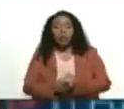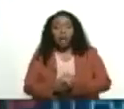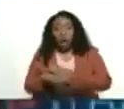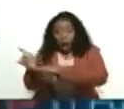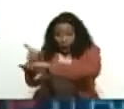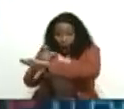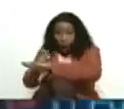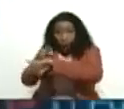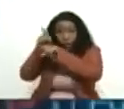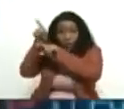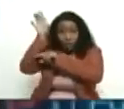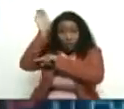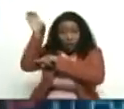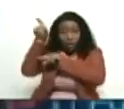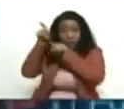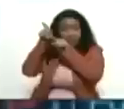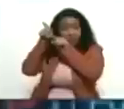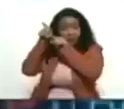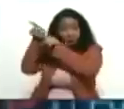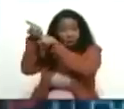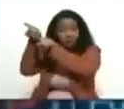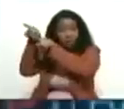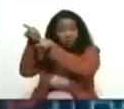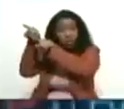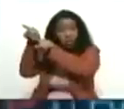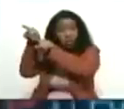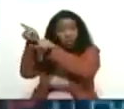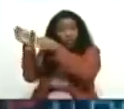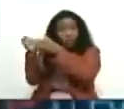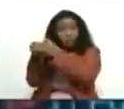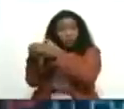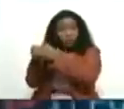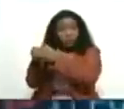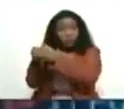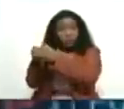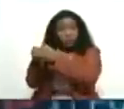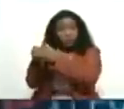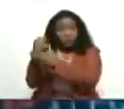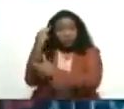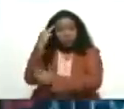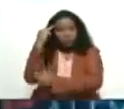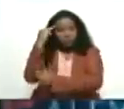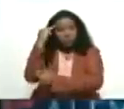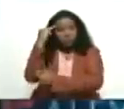gobierno de ese país y eso y el aparato militar,